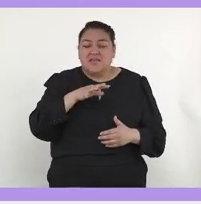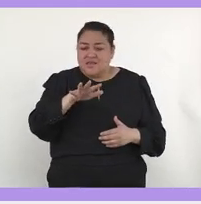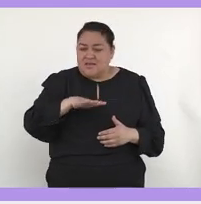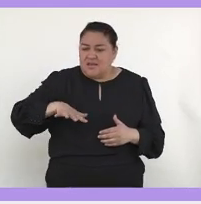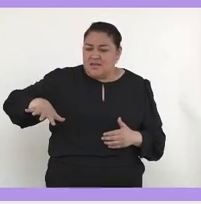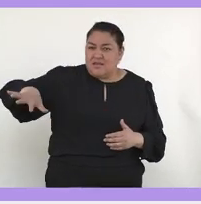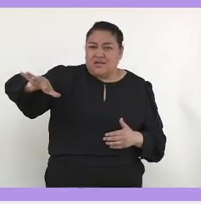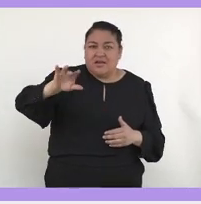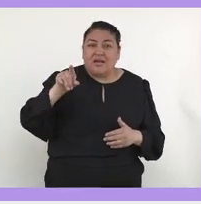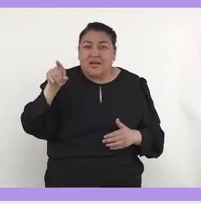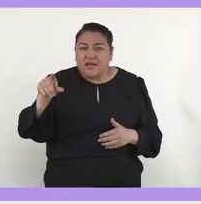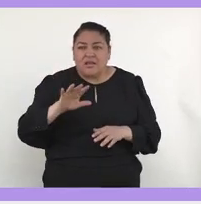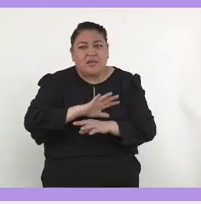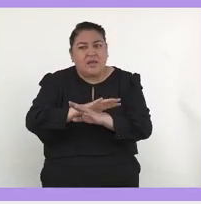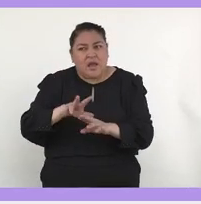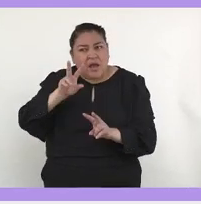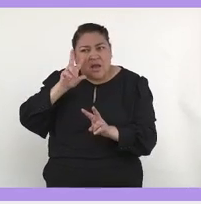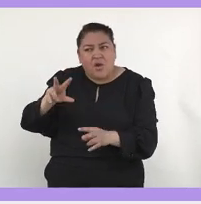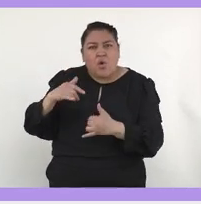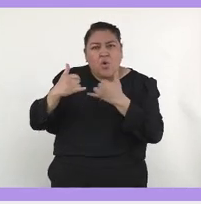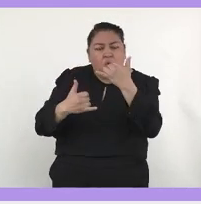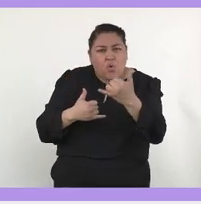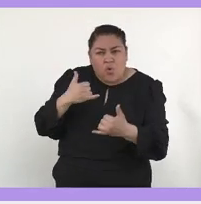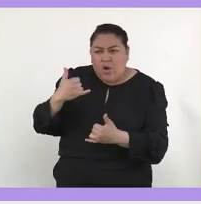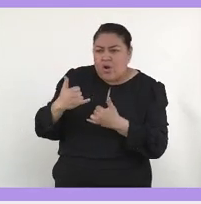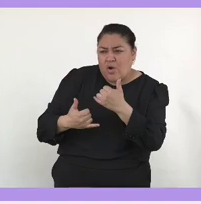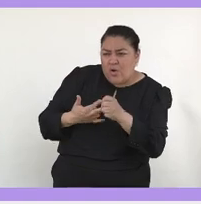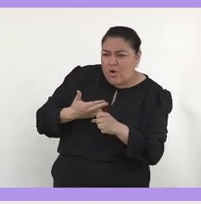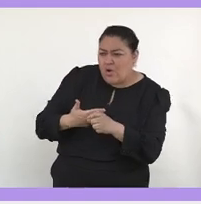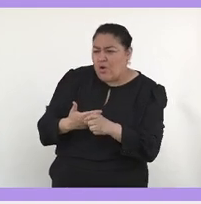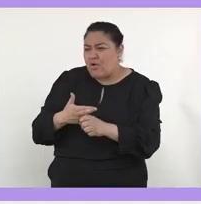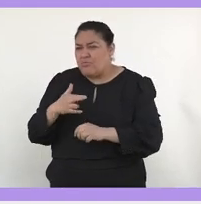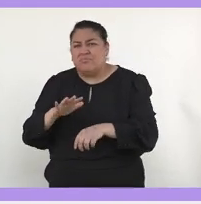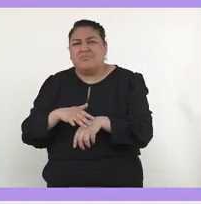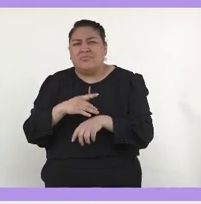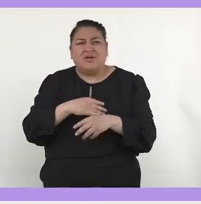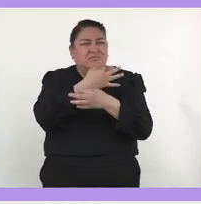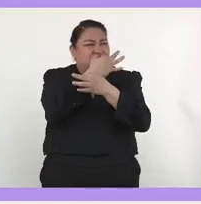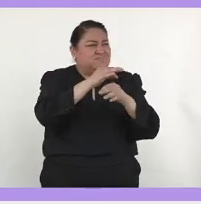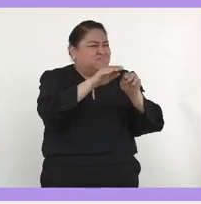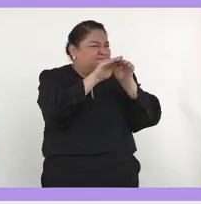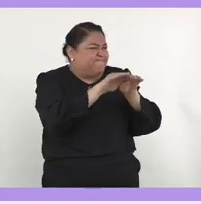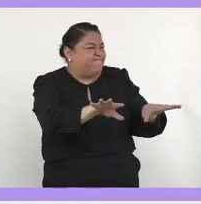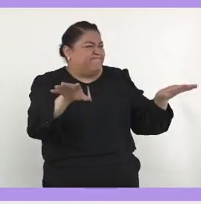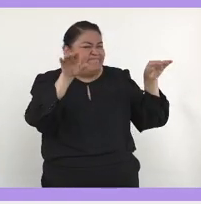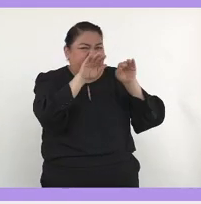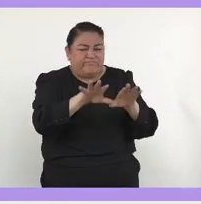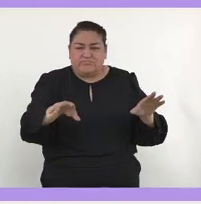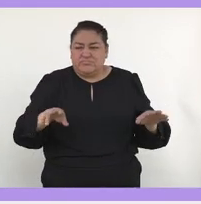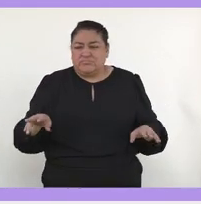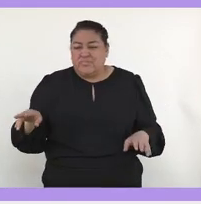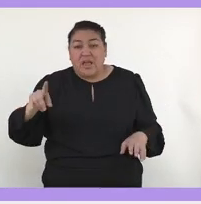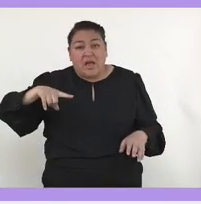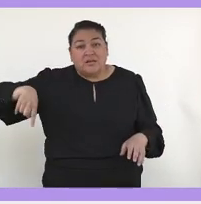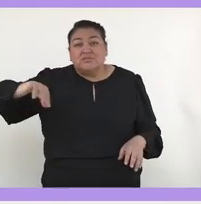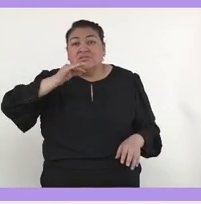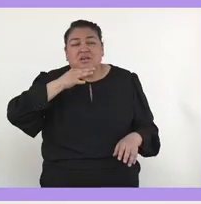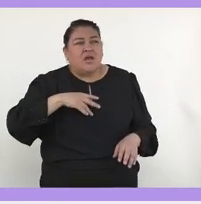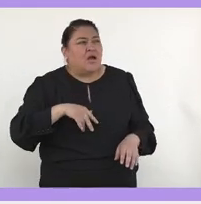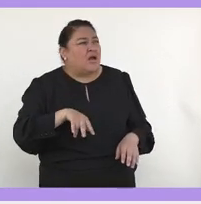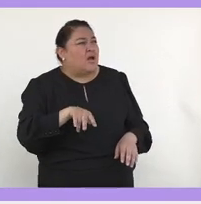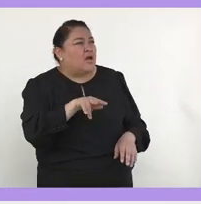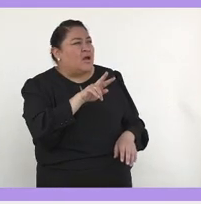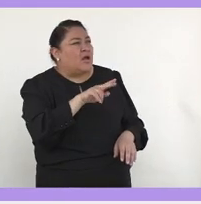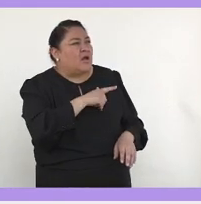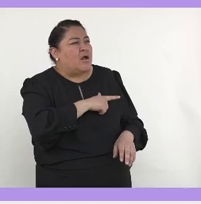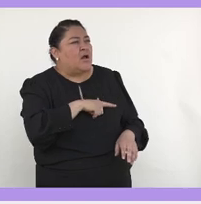cantidades se ven no y se ven por todo el apoyo y toda la difusión que se le ha dado al fútbol femenil el peso que tiene el no que sea un